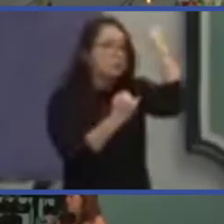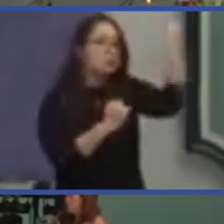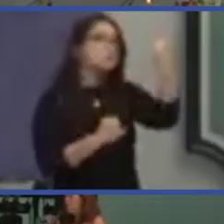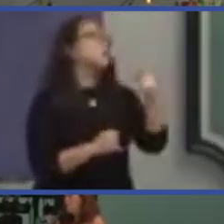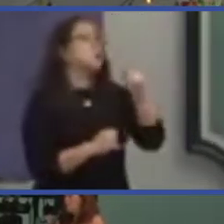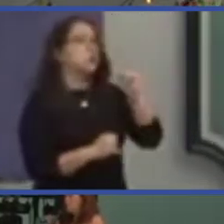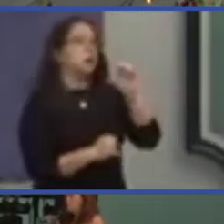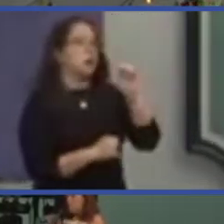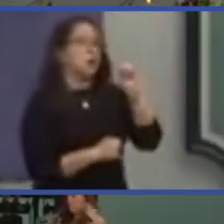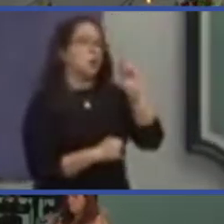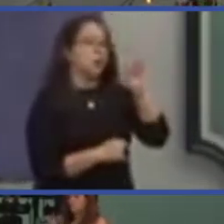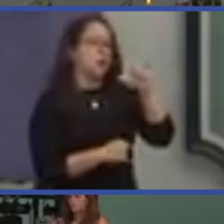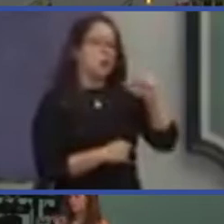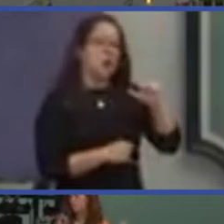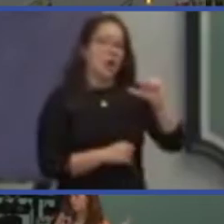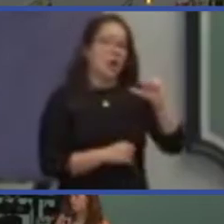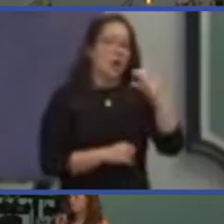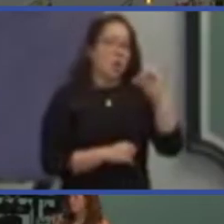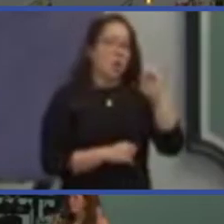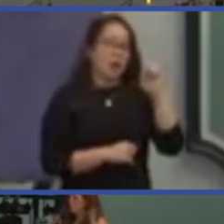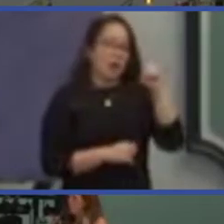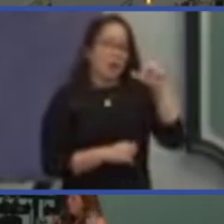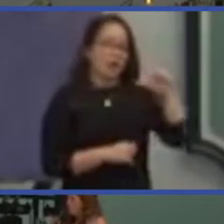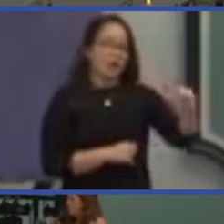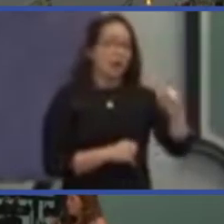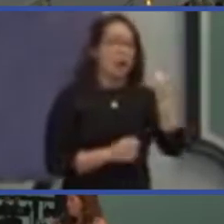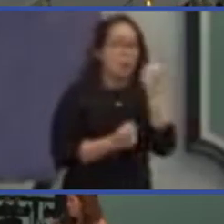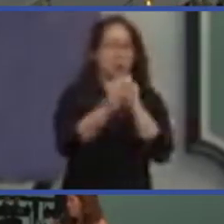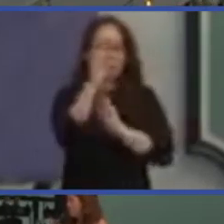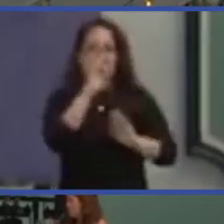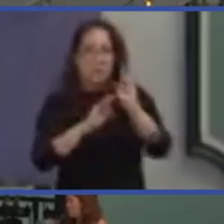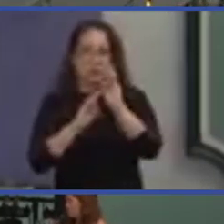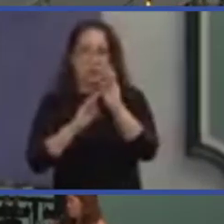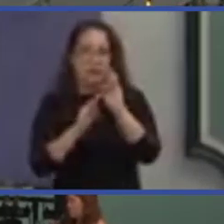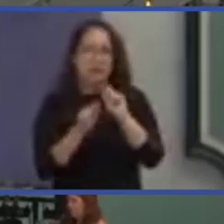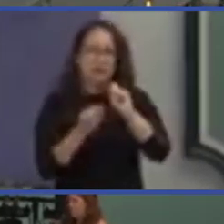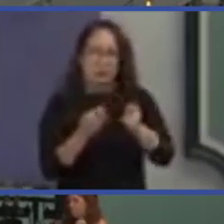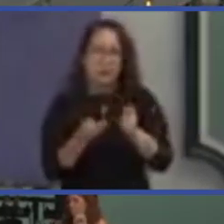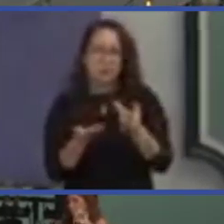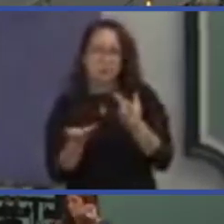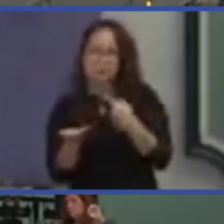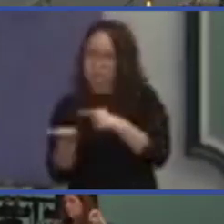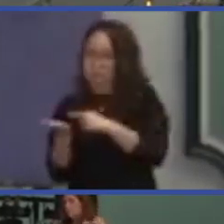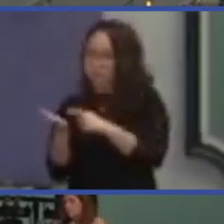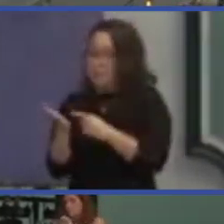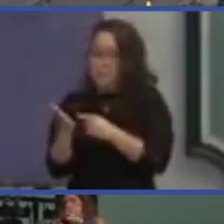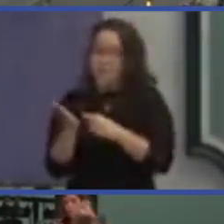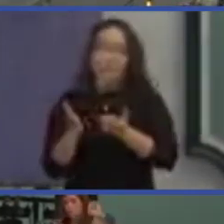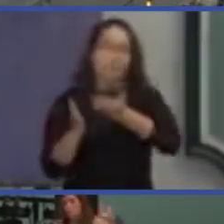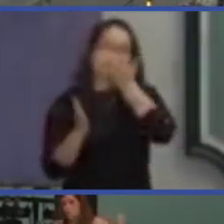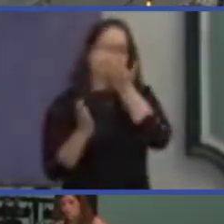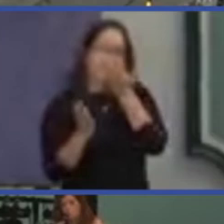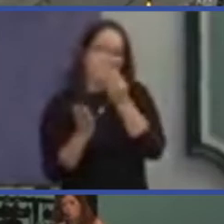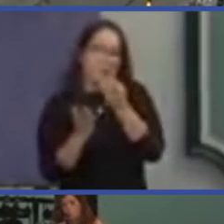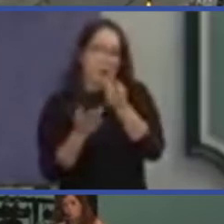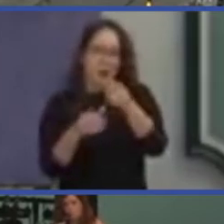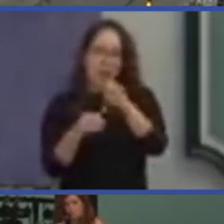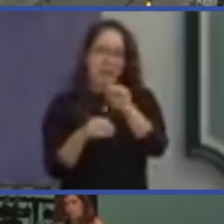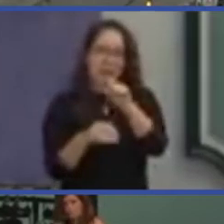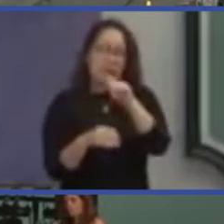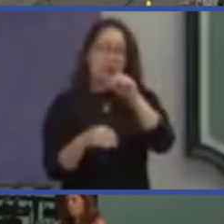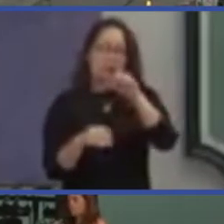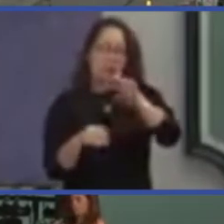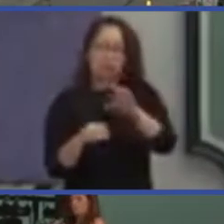eso? pues que hay físicos que trabajan con el modelo estándar de física de partículas que quiere decir que todo está hecho como unos puntitos chiquititos que se llaman